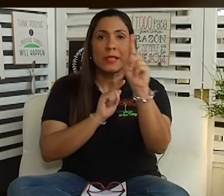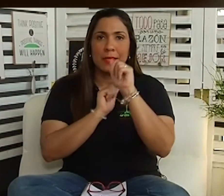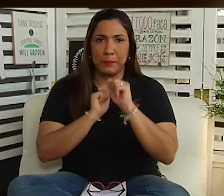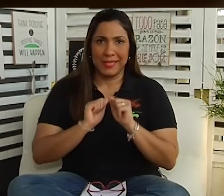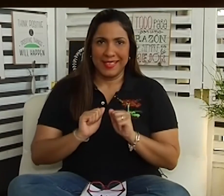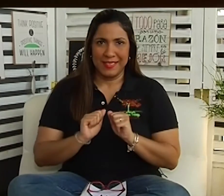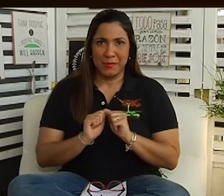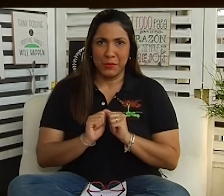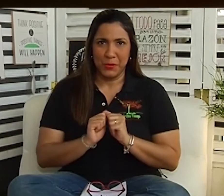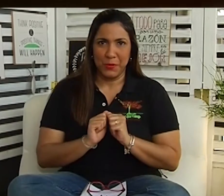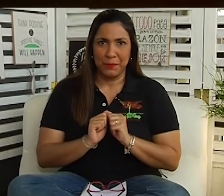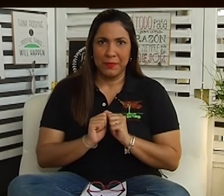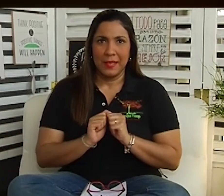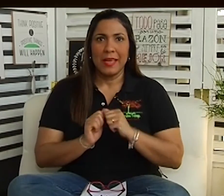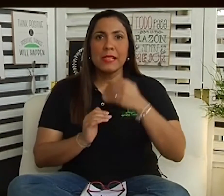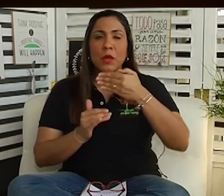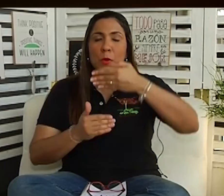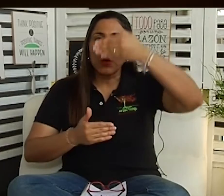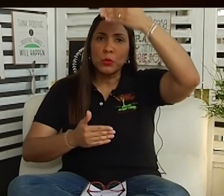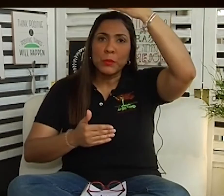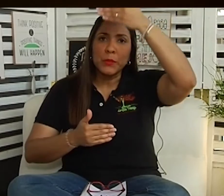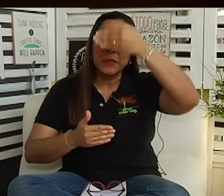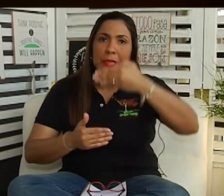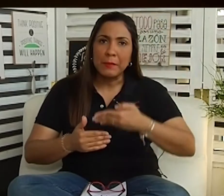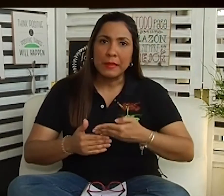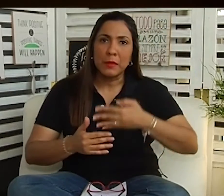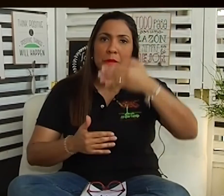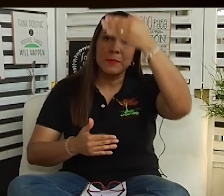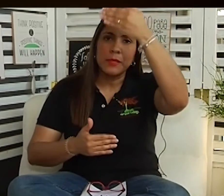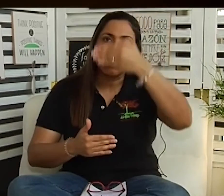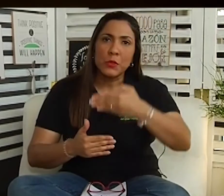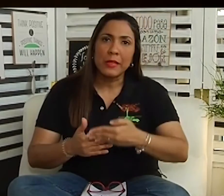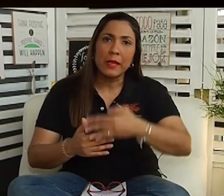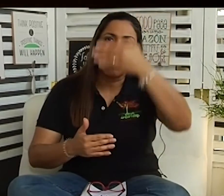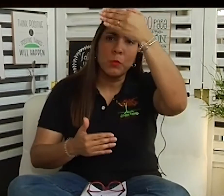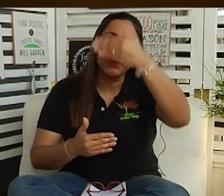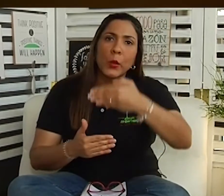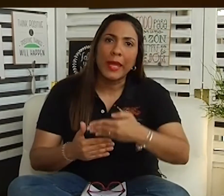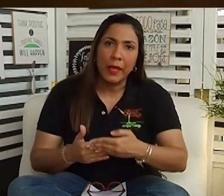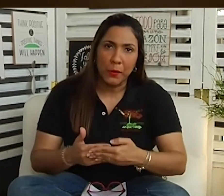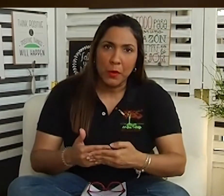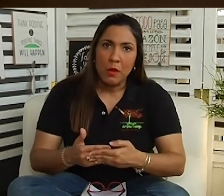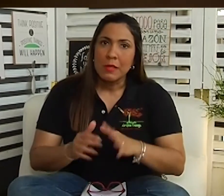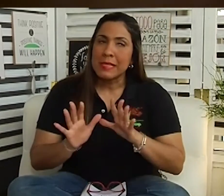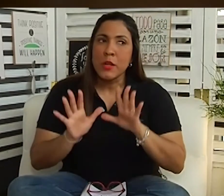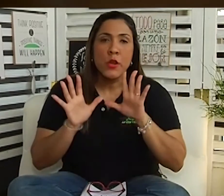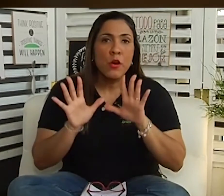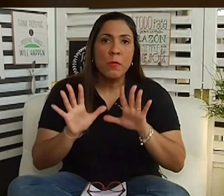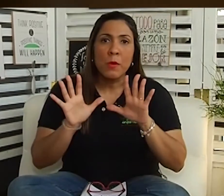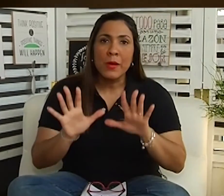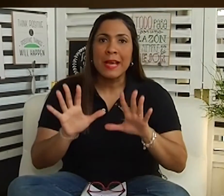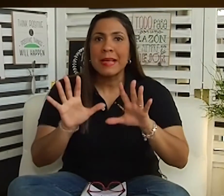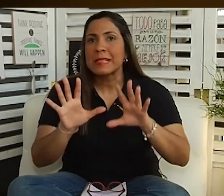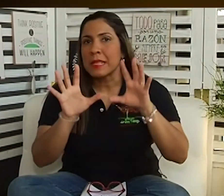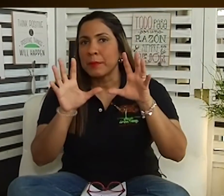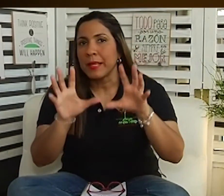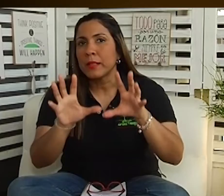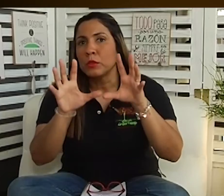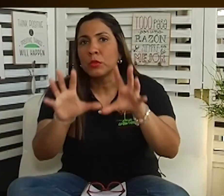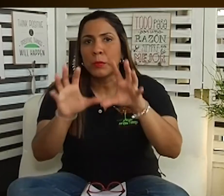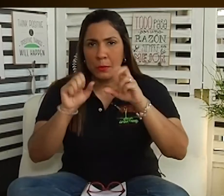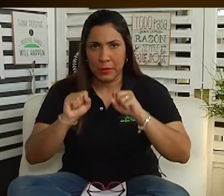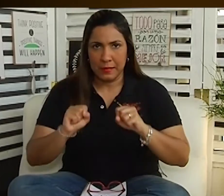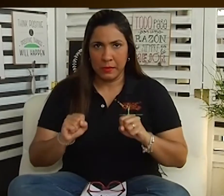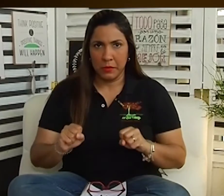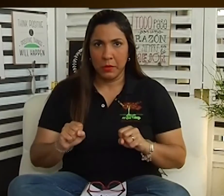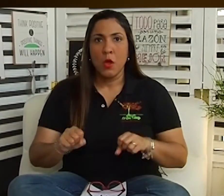no aceptar esa emoción. Es como cuando tú pones un límite emocional como un bloqueo. O sea, no voy a aceptar